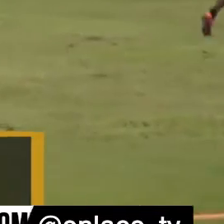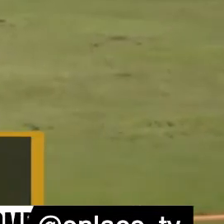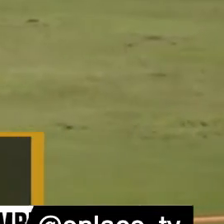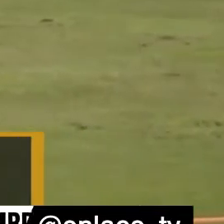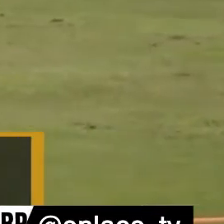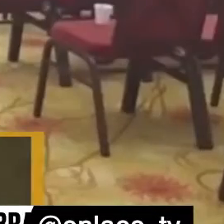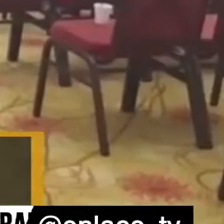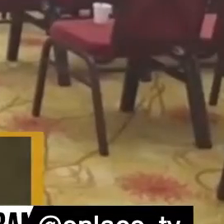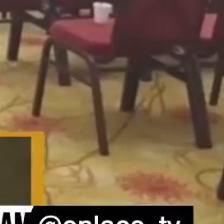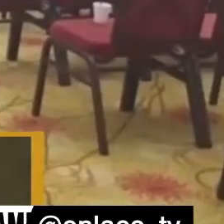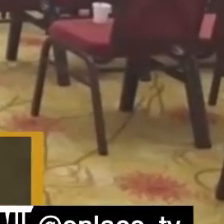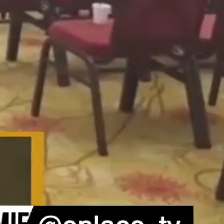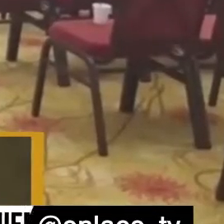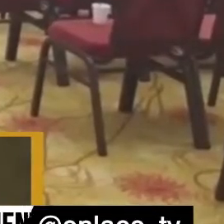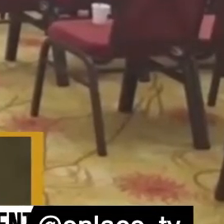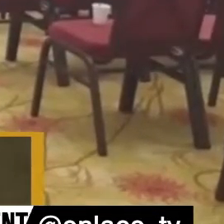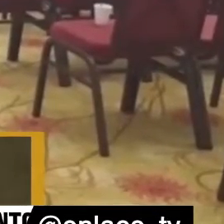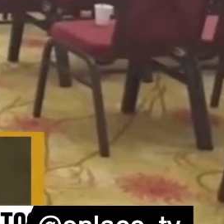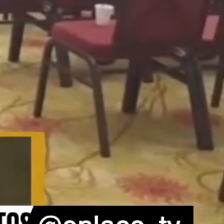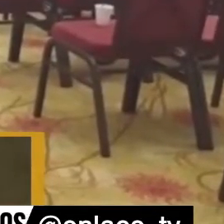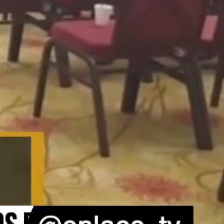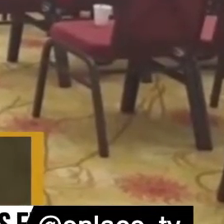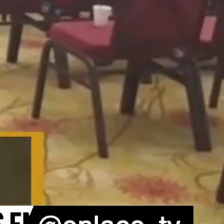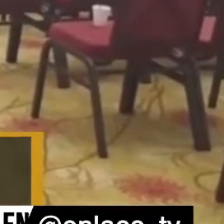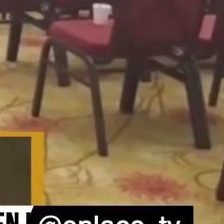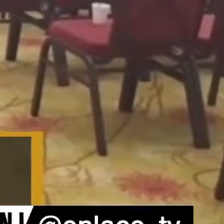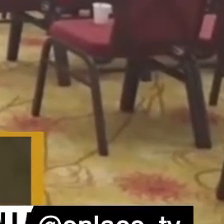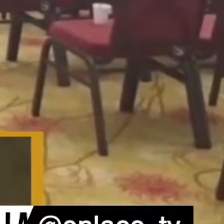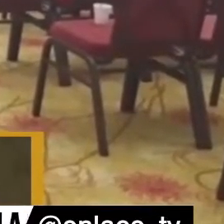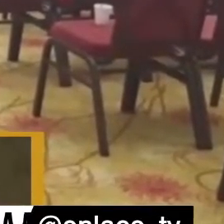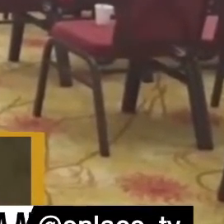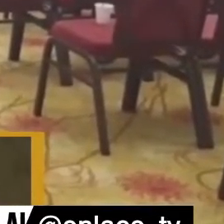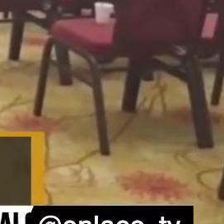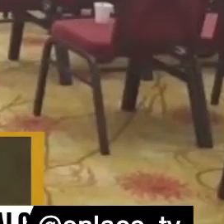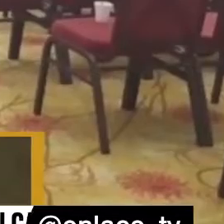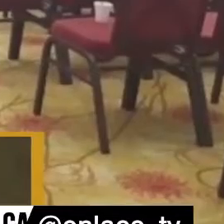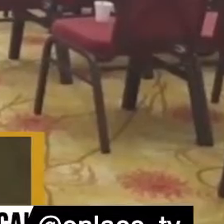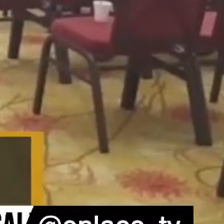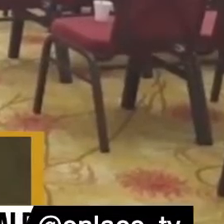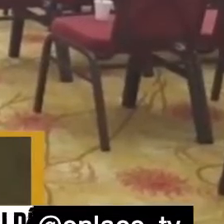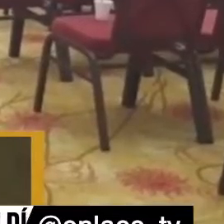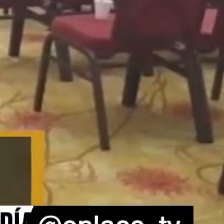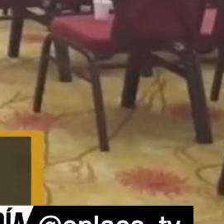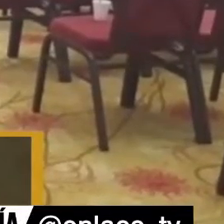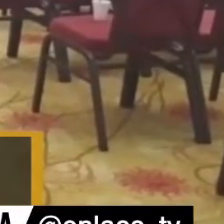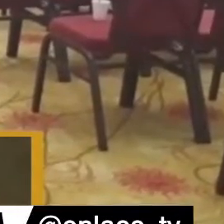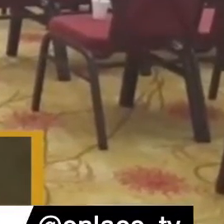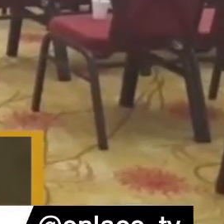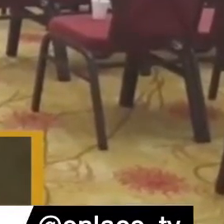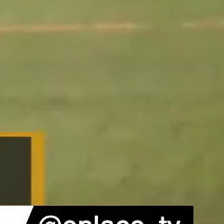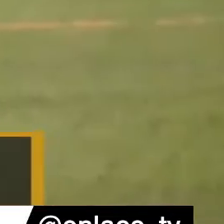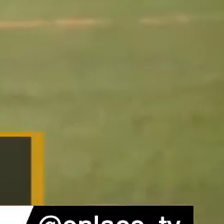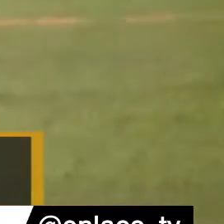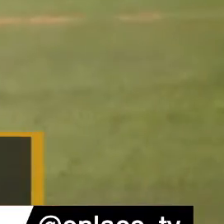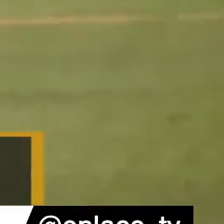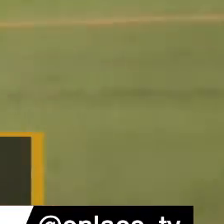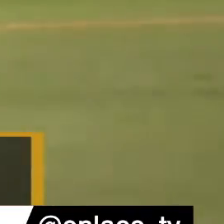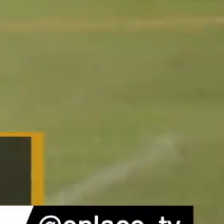néstor pekerman el de los enfrentamientos frente a chile ese 33 aquí en barranquilla y esa derrota en la copa américa